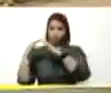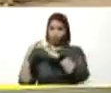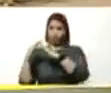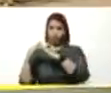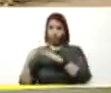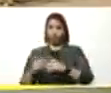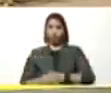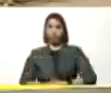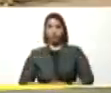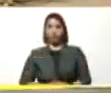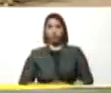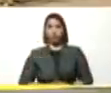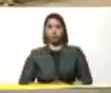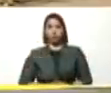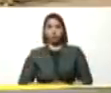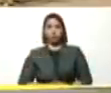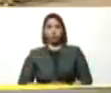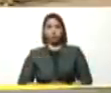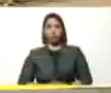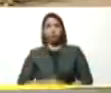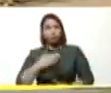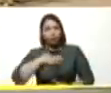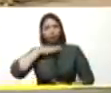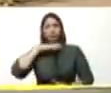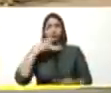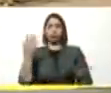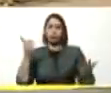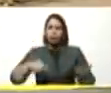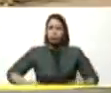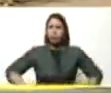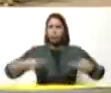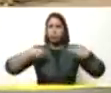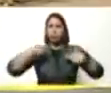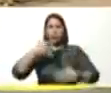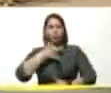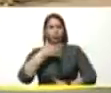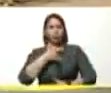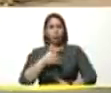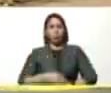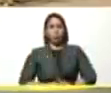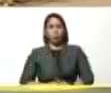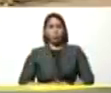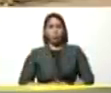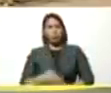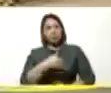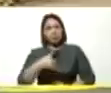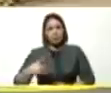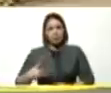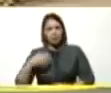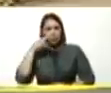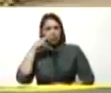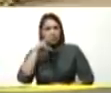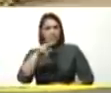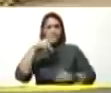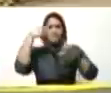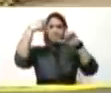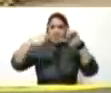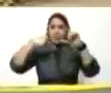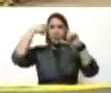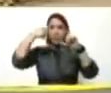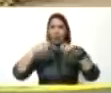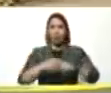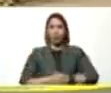abarcador, humano, humanista. Es allí que Quiero presentarles un video aquí en este